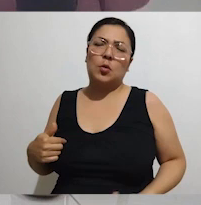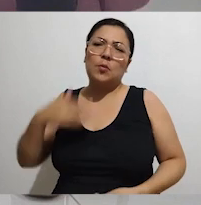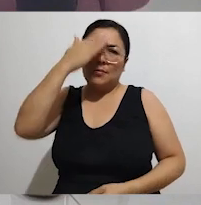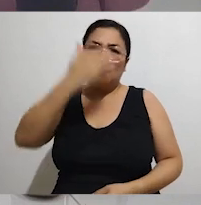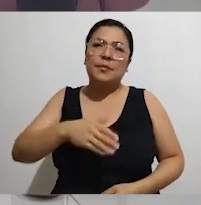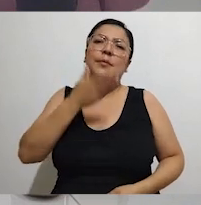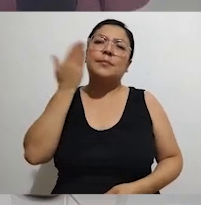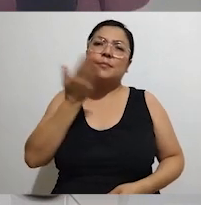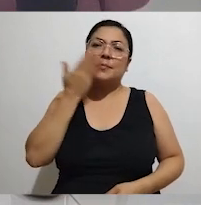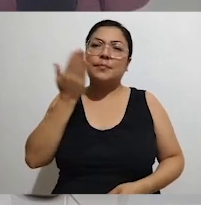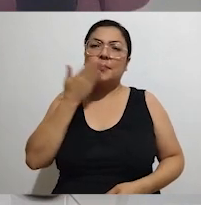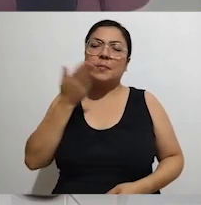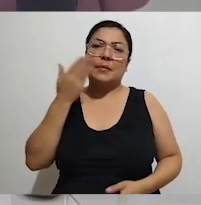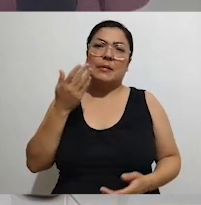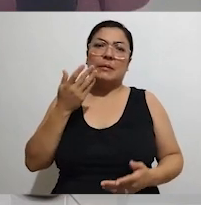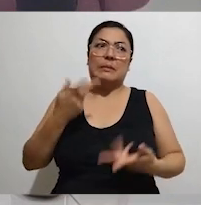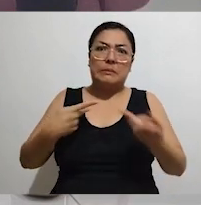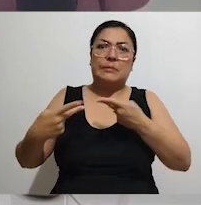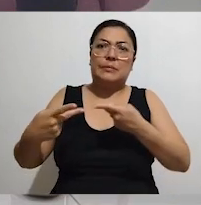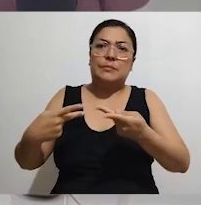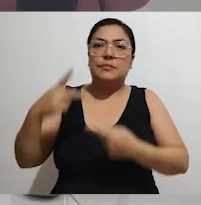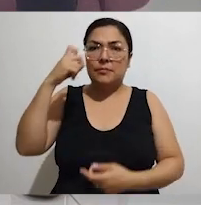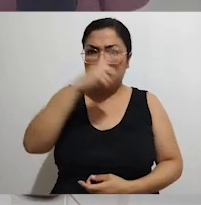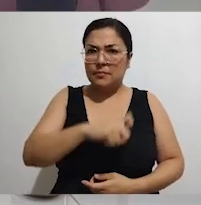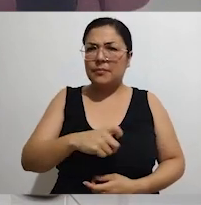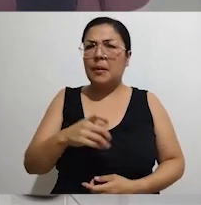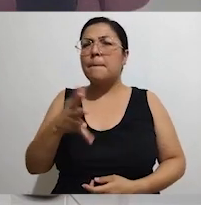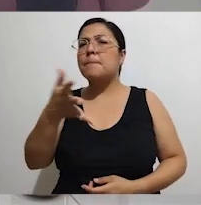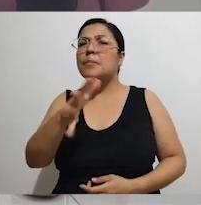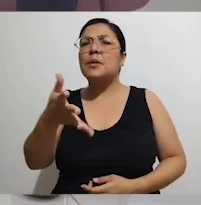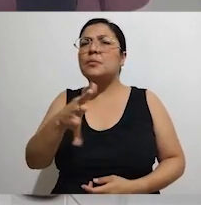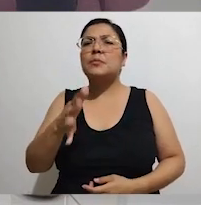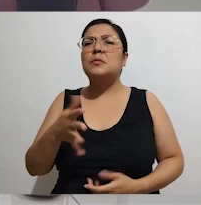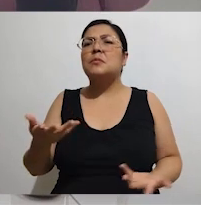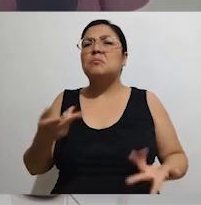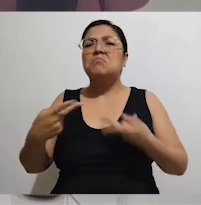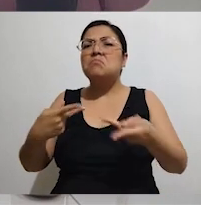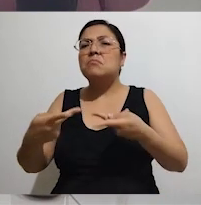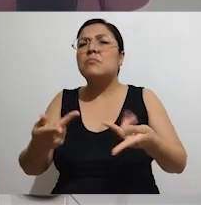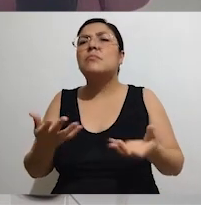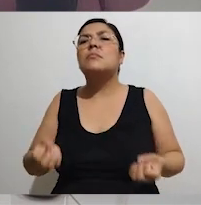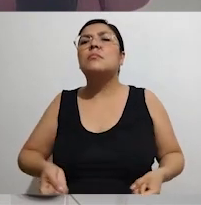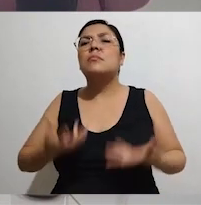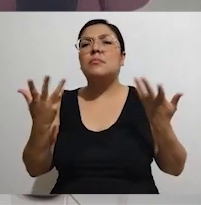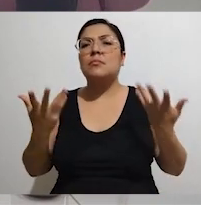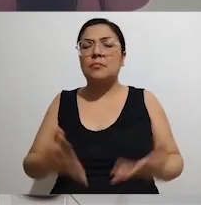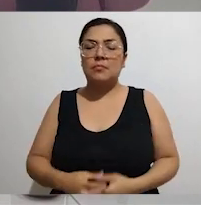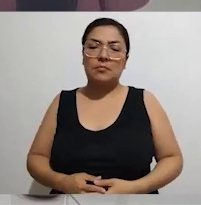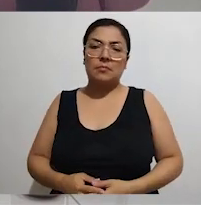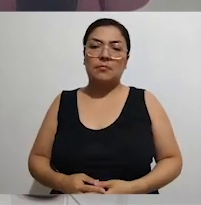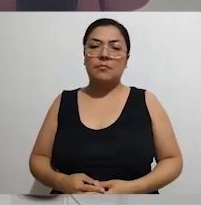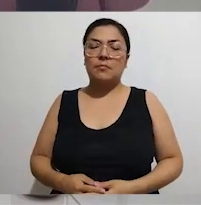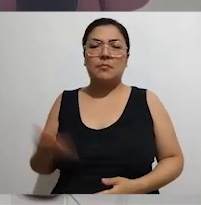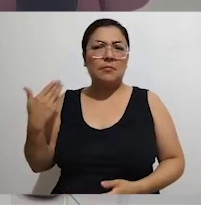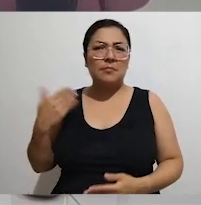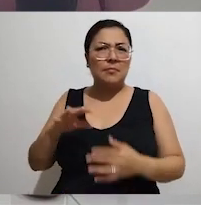complicado hablar de tantos procesos, pero aproximadamente cuánto era el promedio que se estaba manejando en procesos anteriores y lo que ahorita mencionó que se tuvo